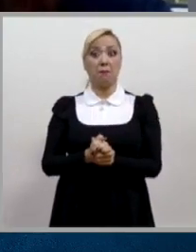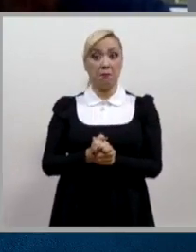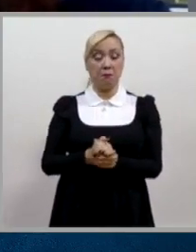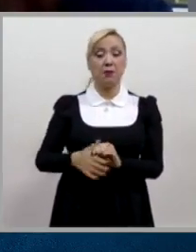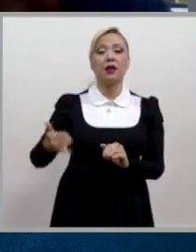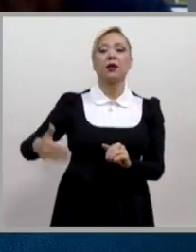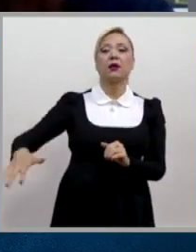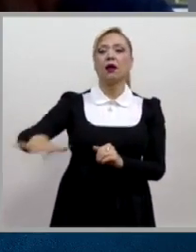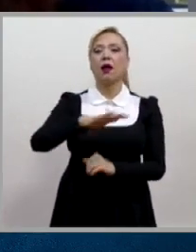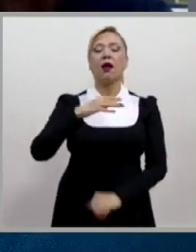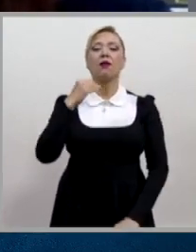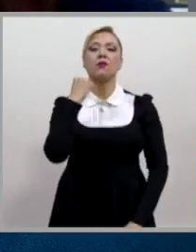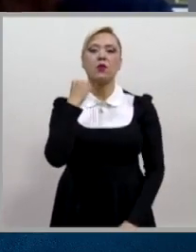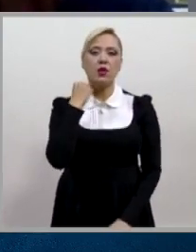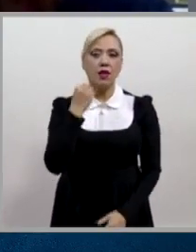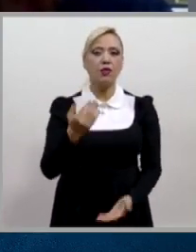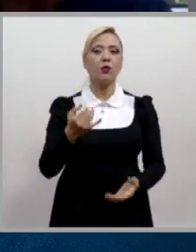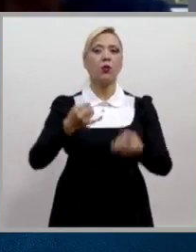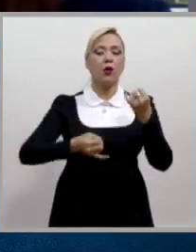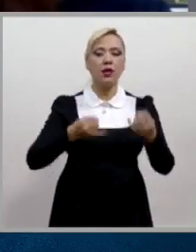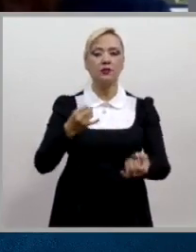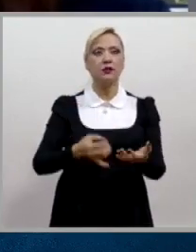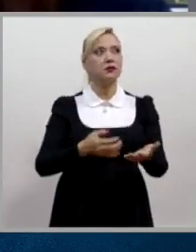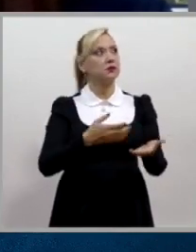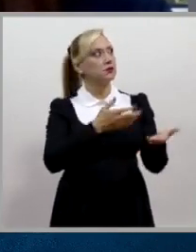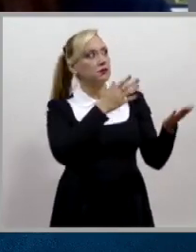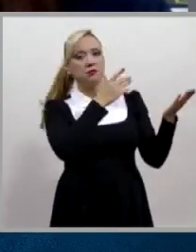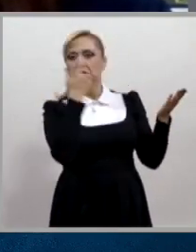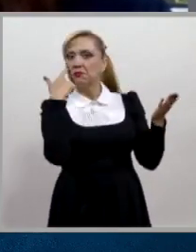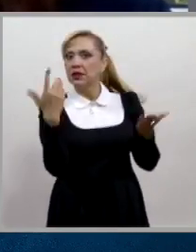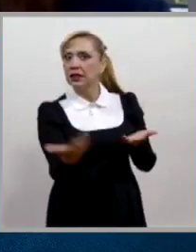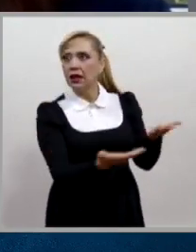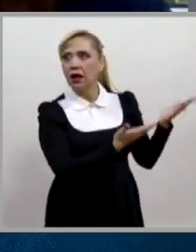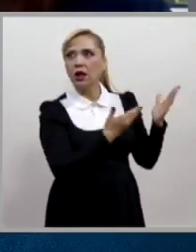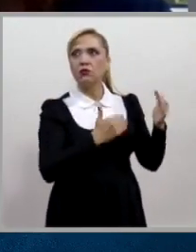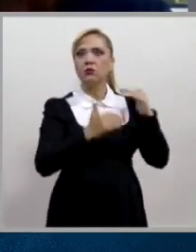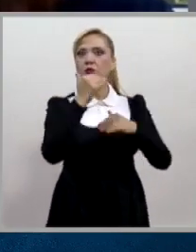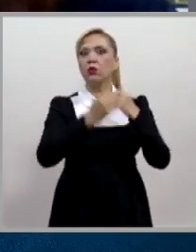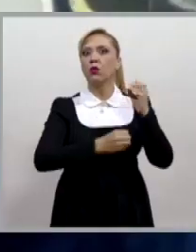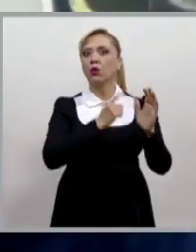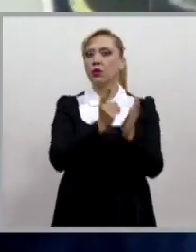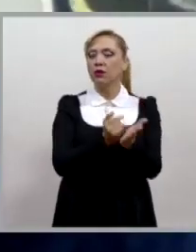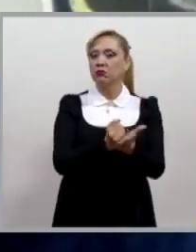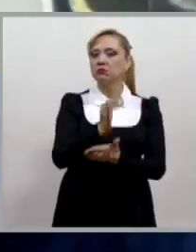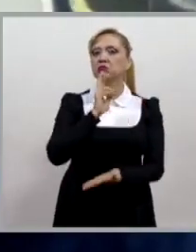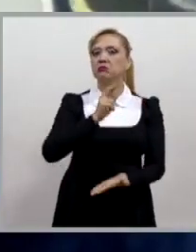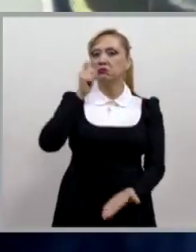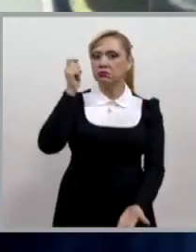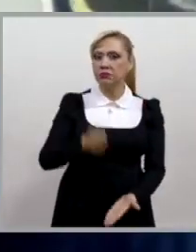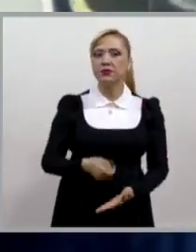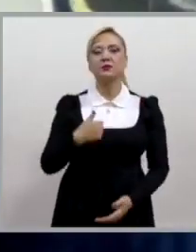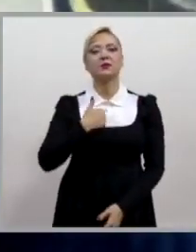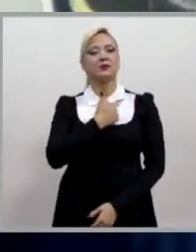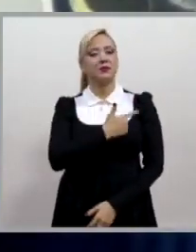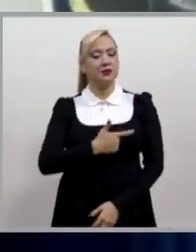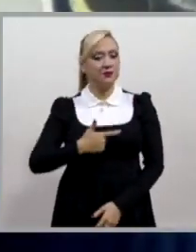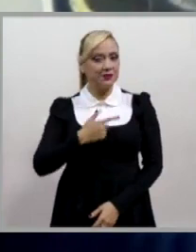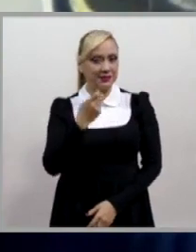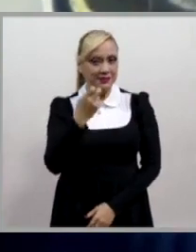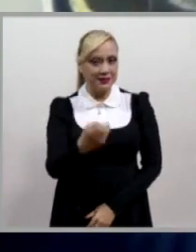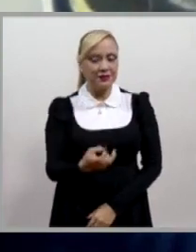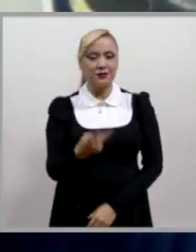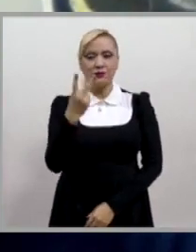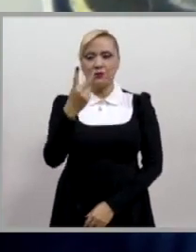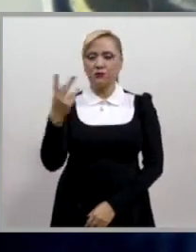jurídico comunica las decisiones de la Suprema Corte. Sobre todo, y a mí me gustó mucho eso, el tema de cómo conciliar estos